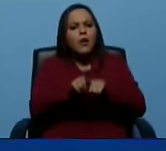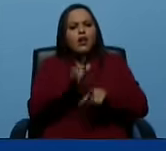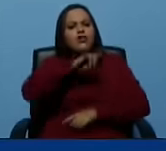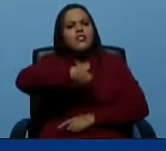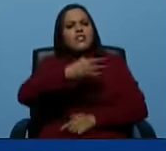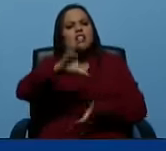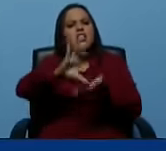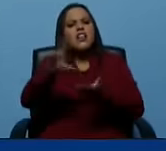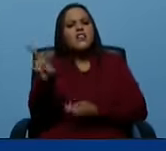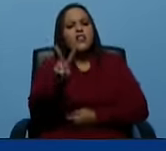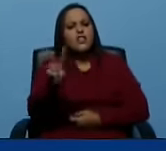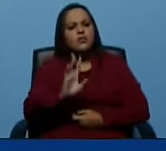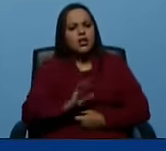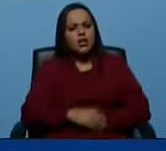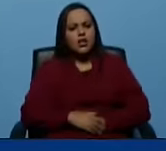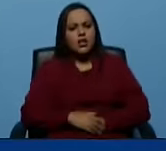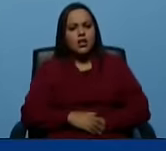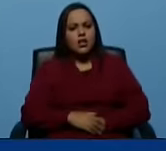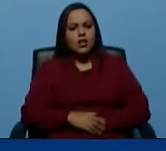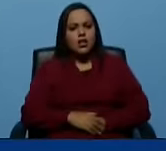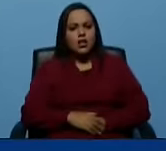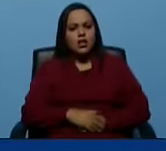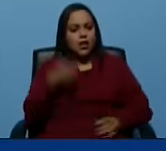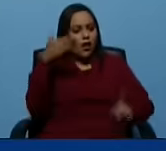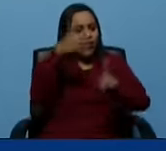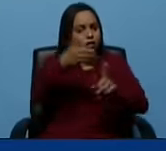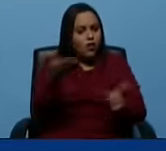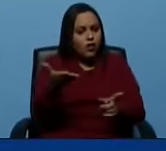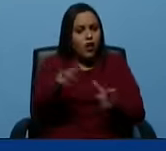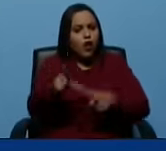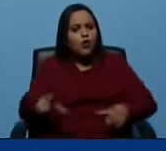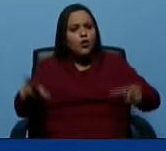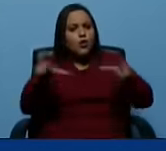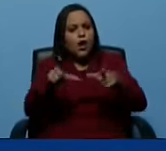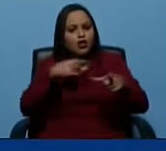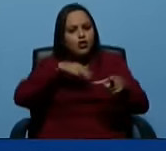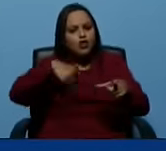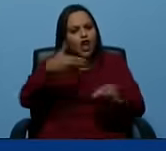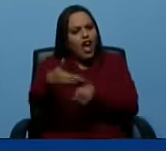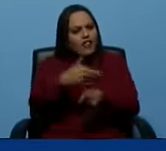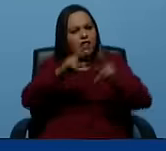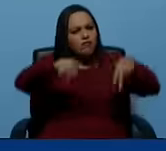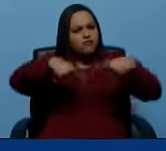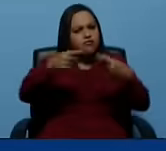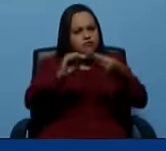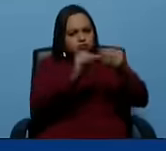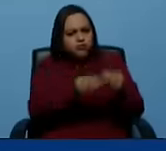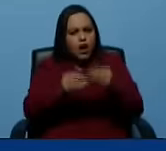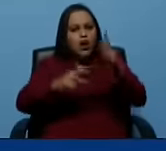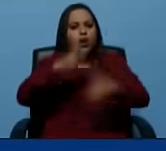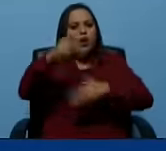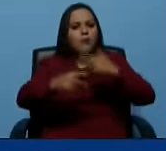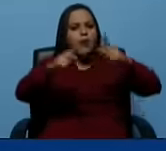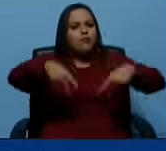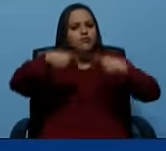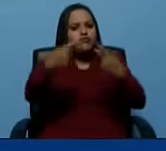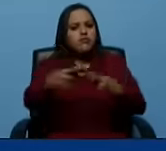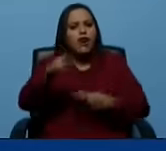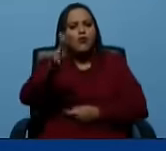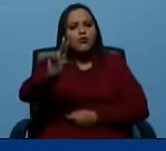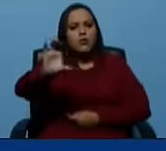de Venezuela, que atacaron lugares que hemos nosotros recuperado con el plan de recuperación de la UCB.